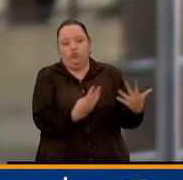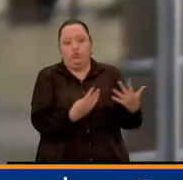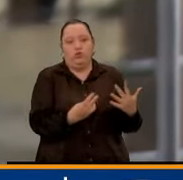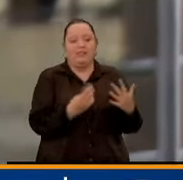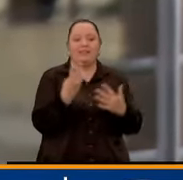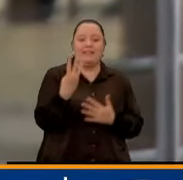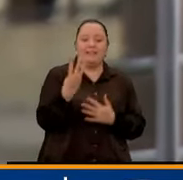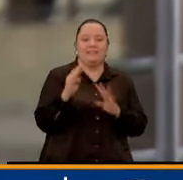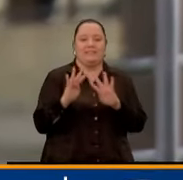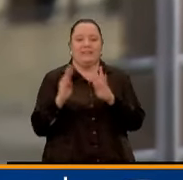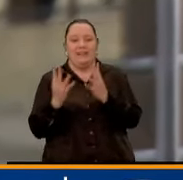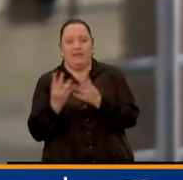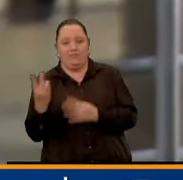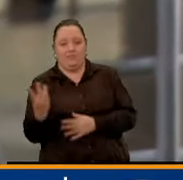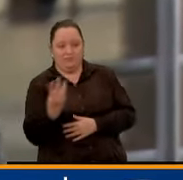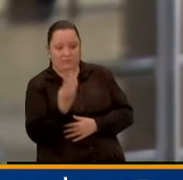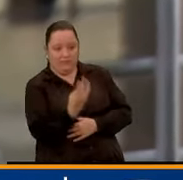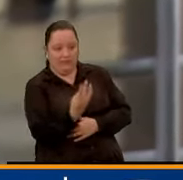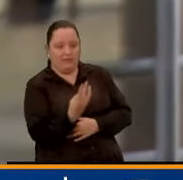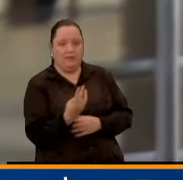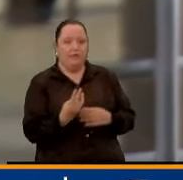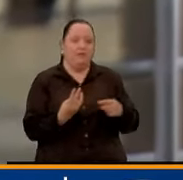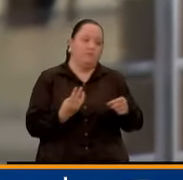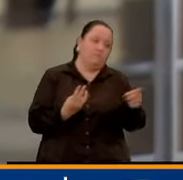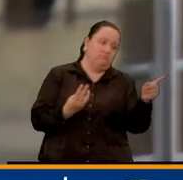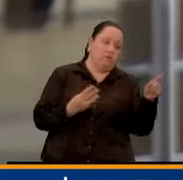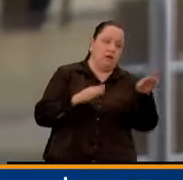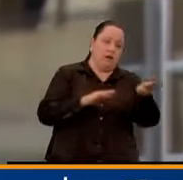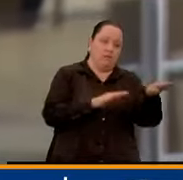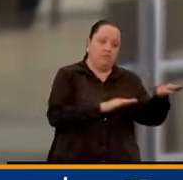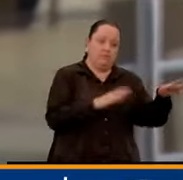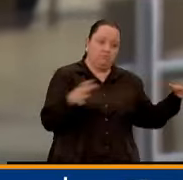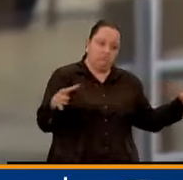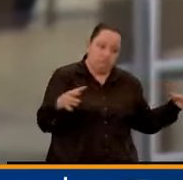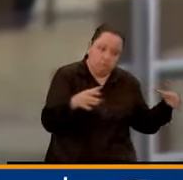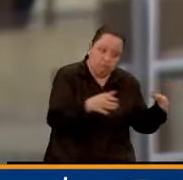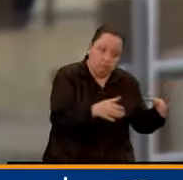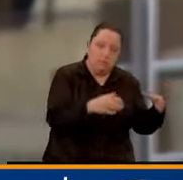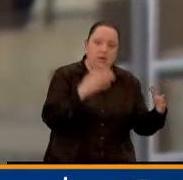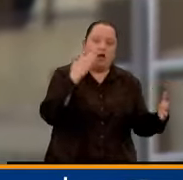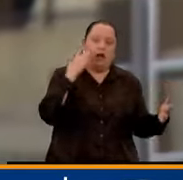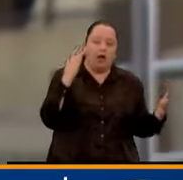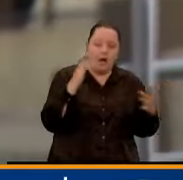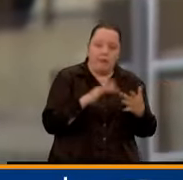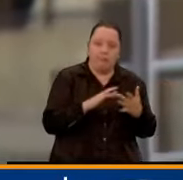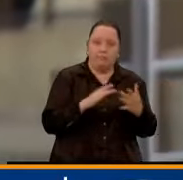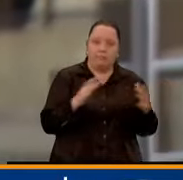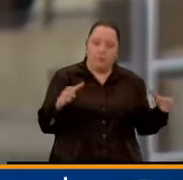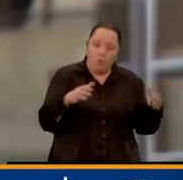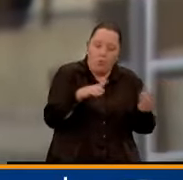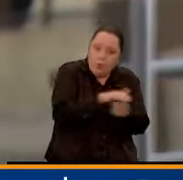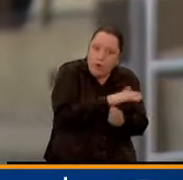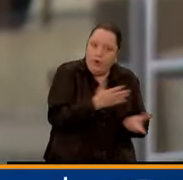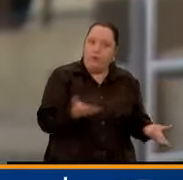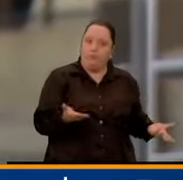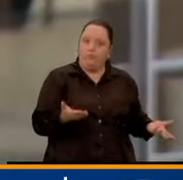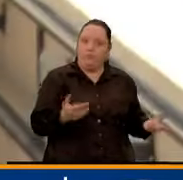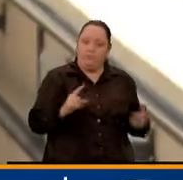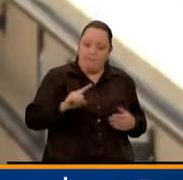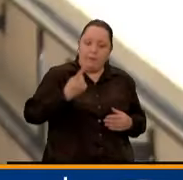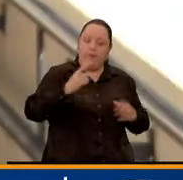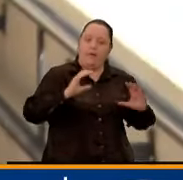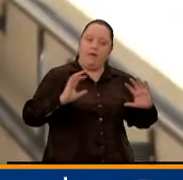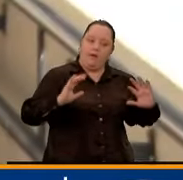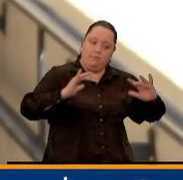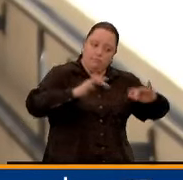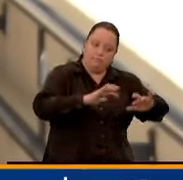senadores y los demás representantes, hagan quórum. Arranquemos con una primera sesión.